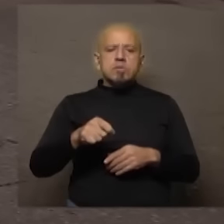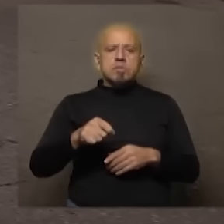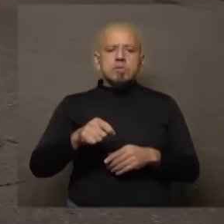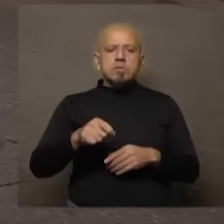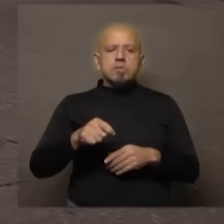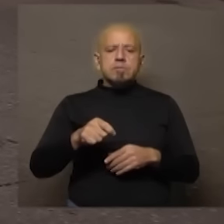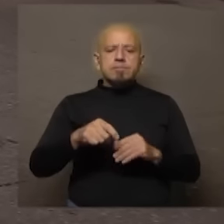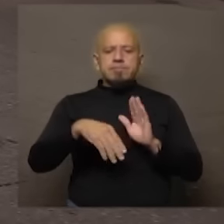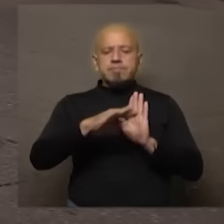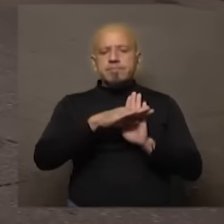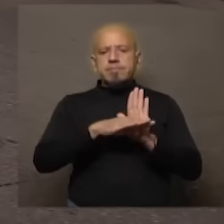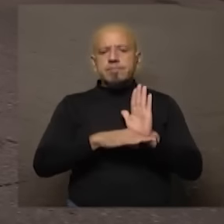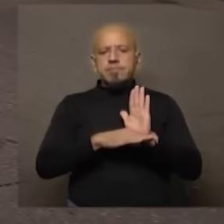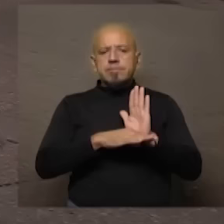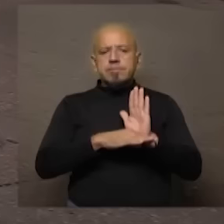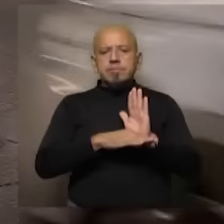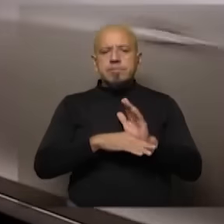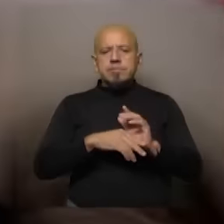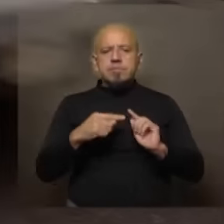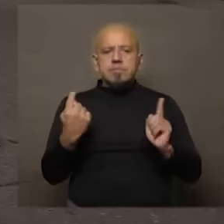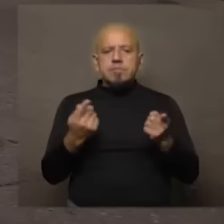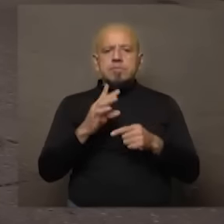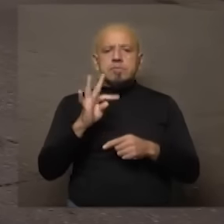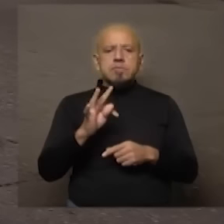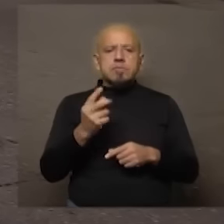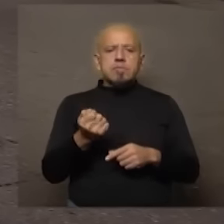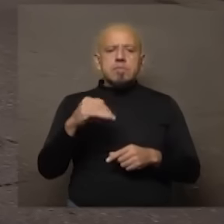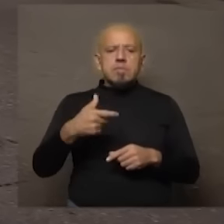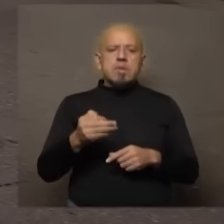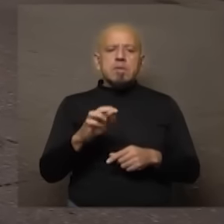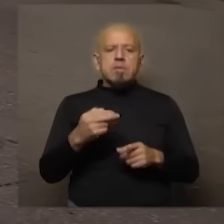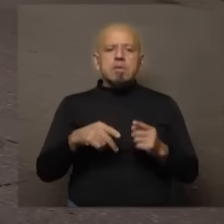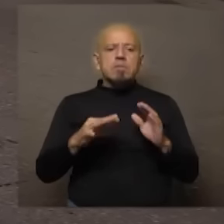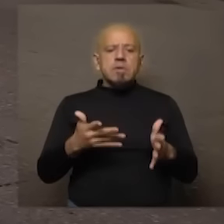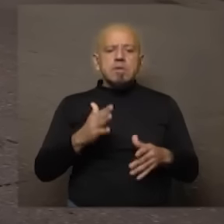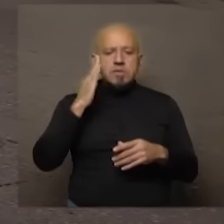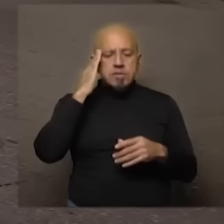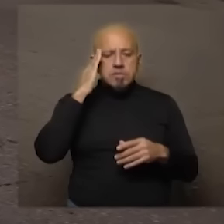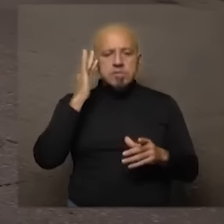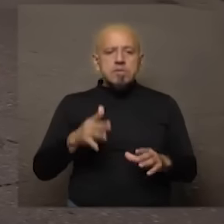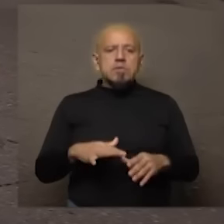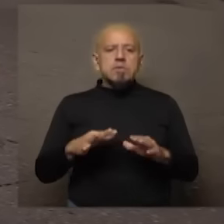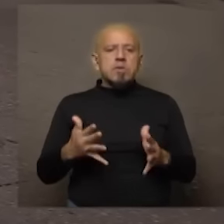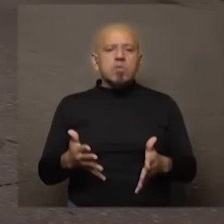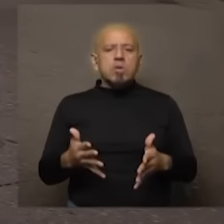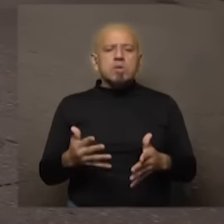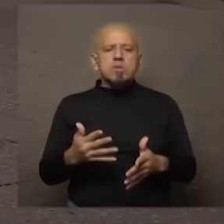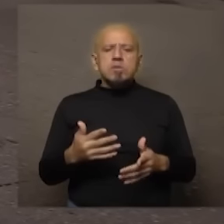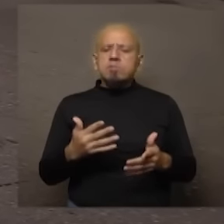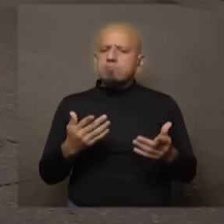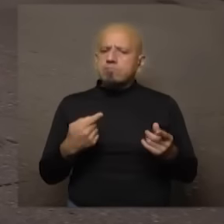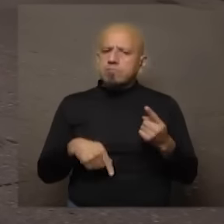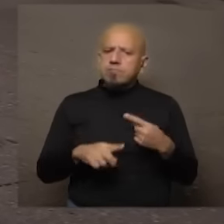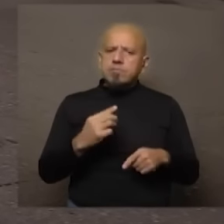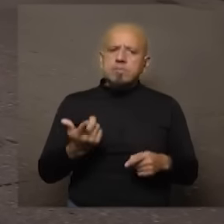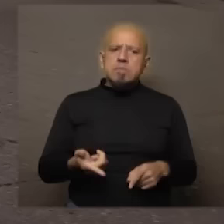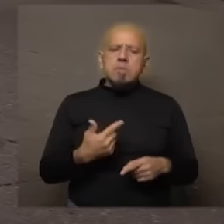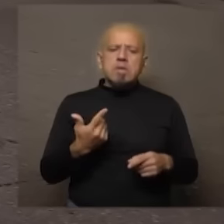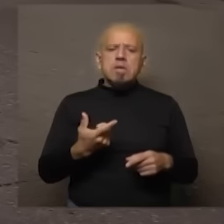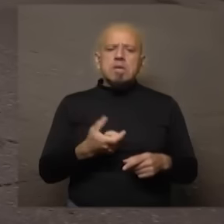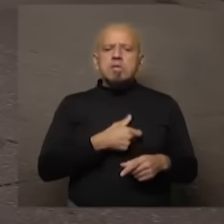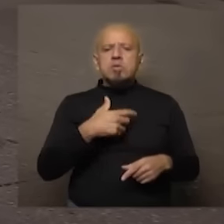del Programa de Autonomías Colectivas, Tamara Zamudio, para conocer en detalle cuáles son las diferencias que tiene la sociedad civil con